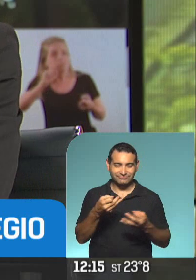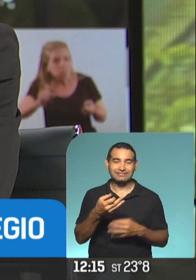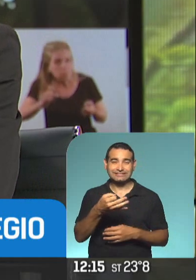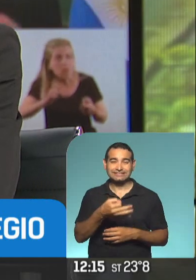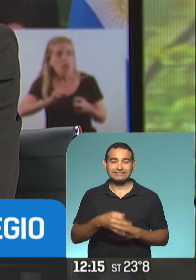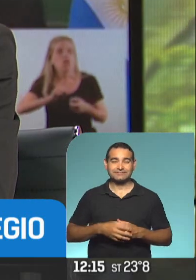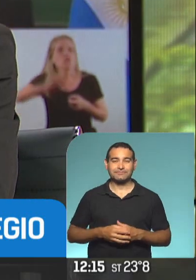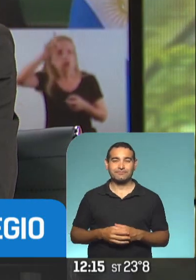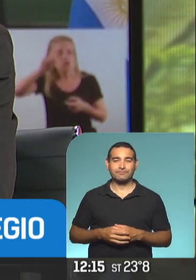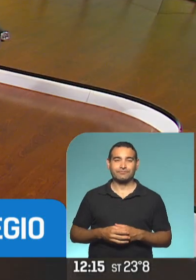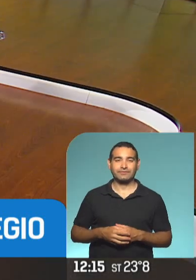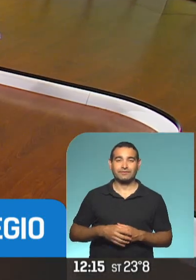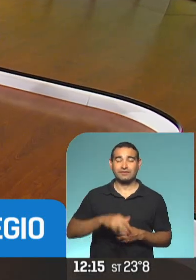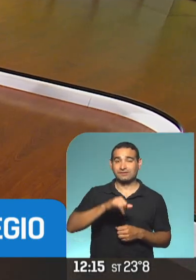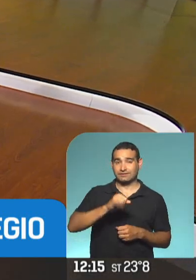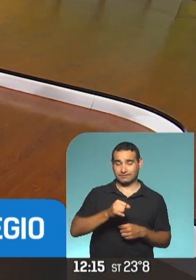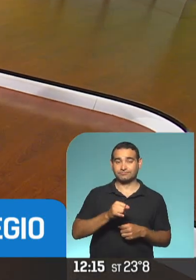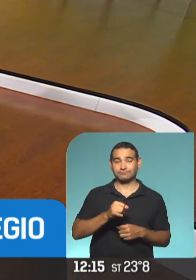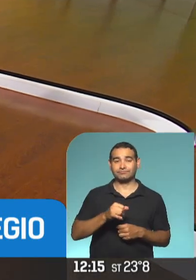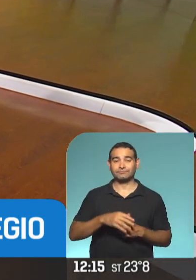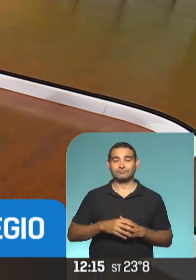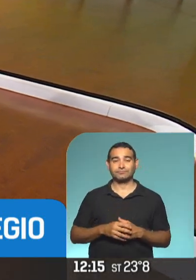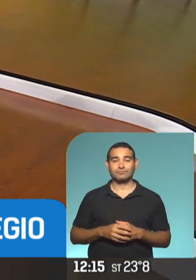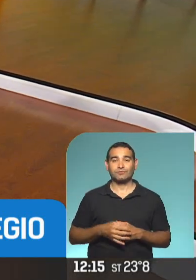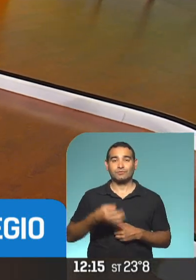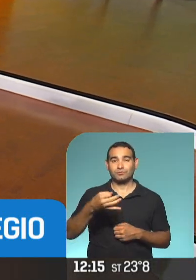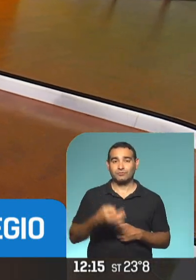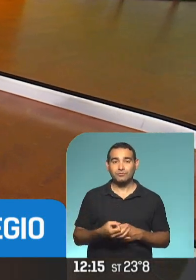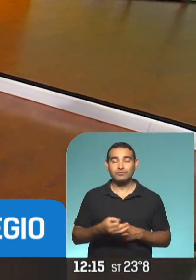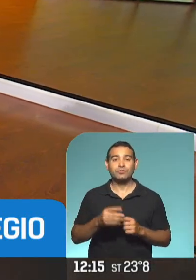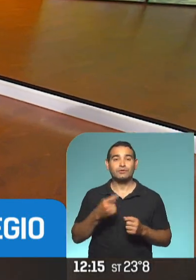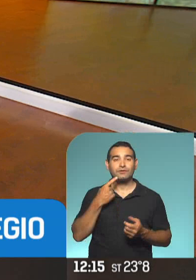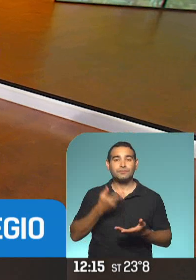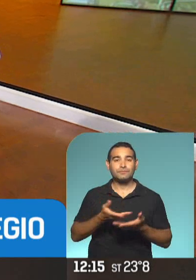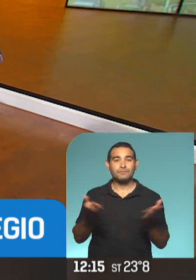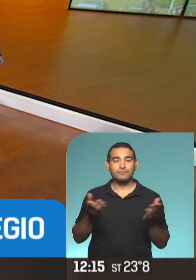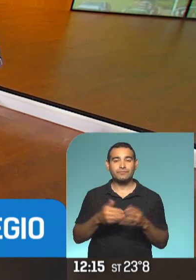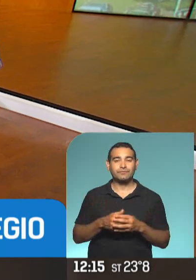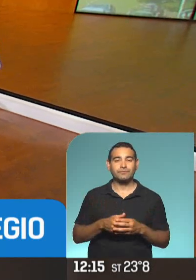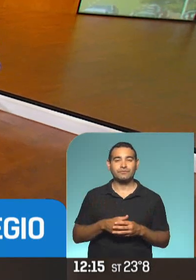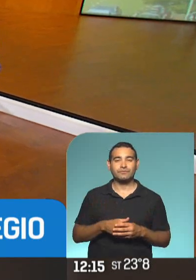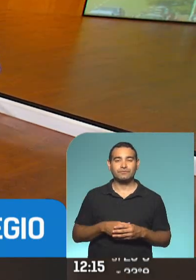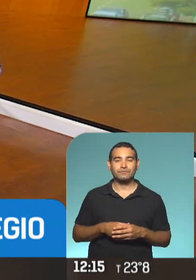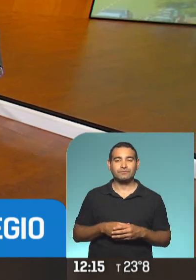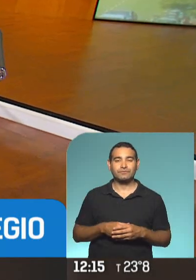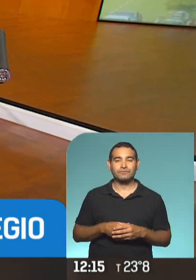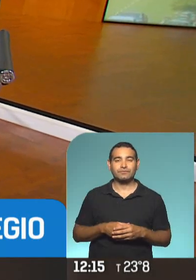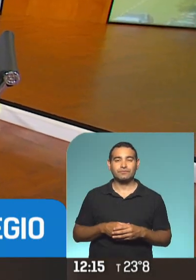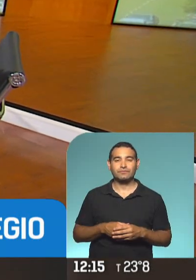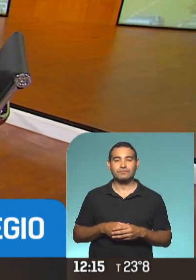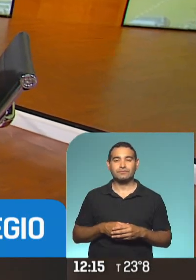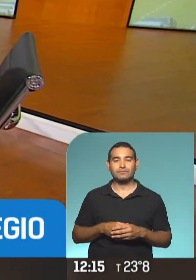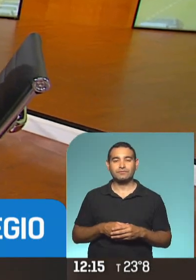2 minutos, ¿no? Sí, es cierto que era el relanzamiento, sobre todo en esta etapa, no sé si definirla como de post-pandemia, pero